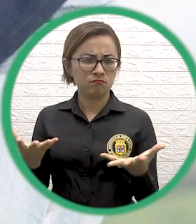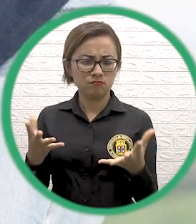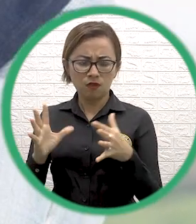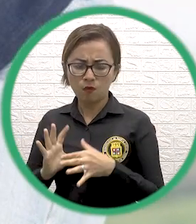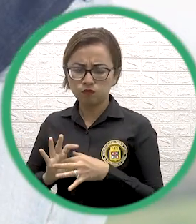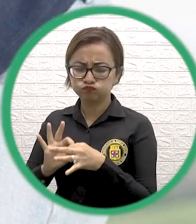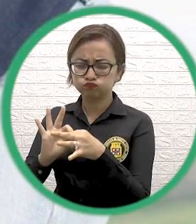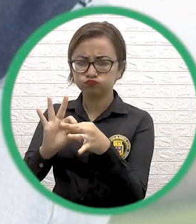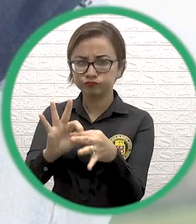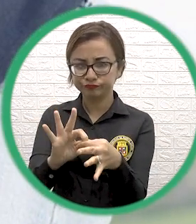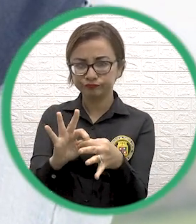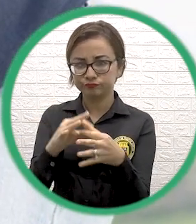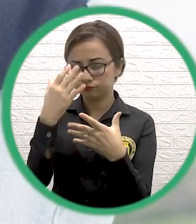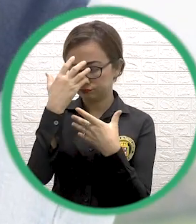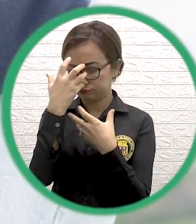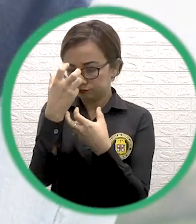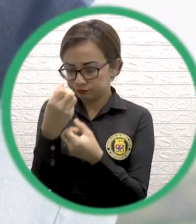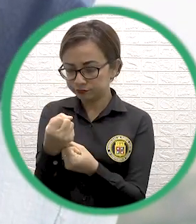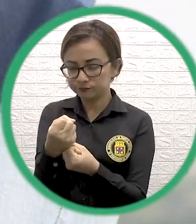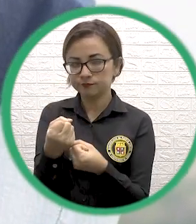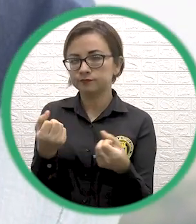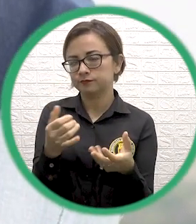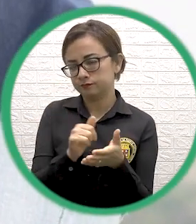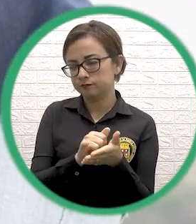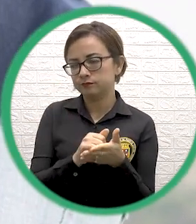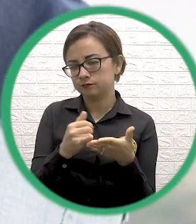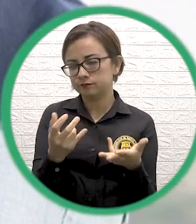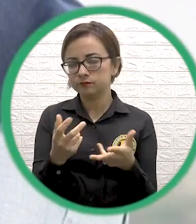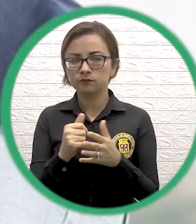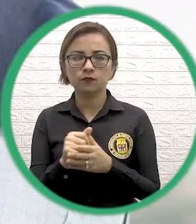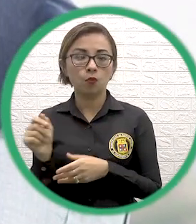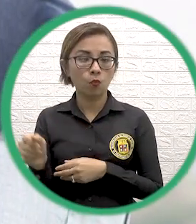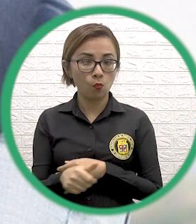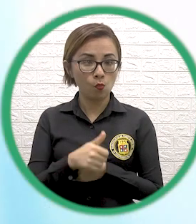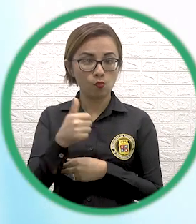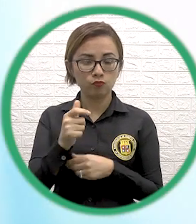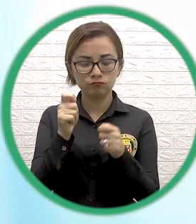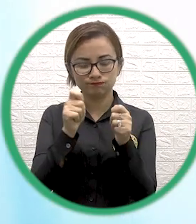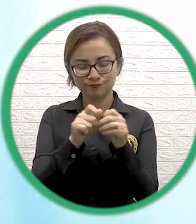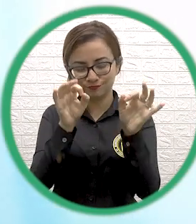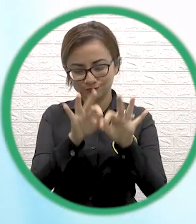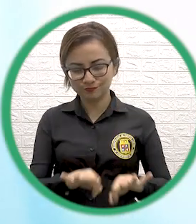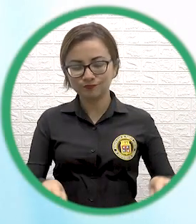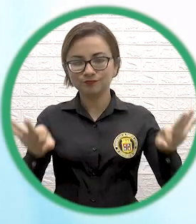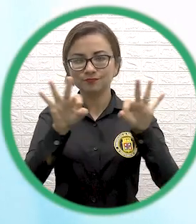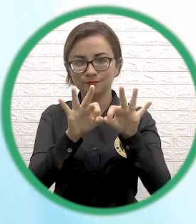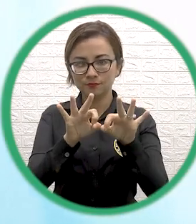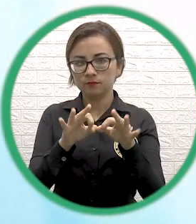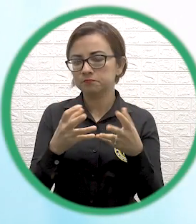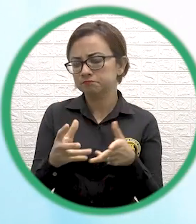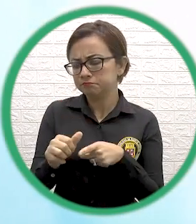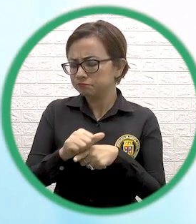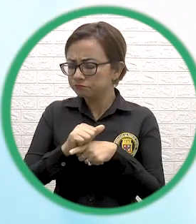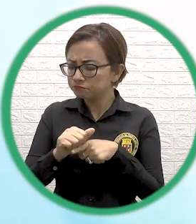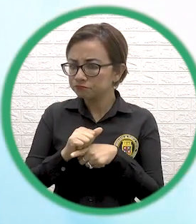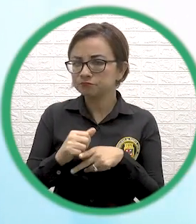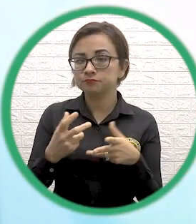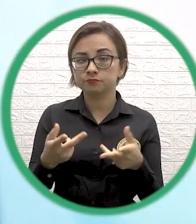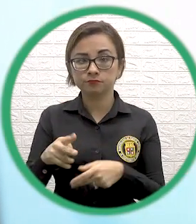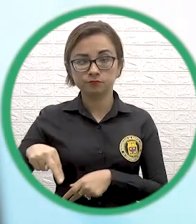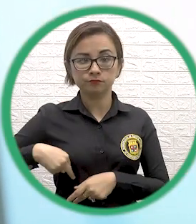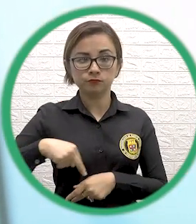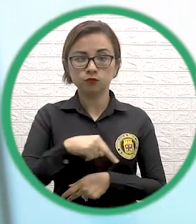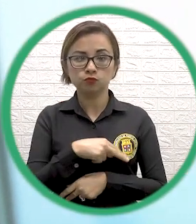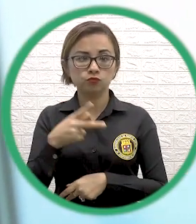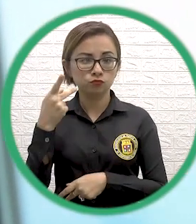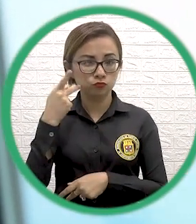en el hogar y de esta manera lograr gestionar lo que son las emociones. Otro punto muy importante es practicar con el ejemplo, ya